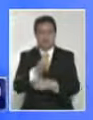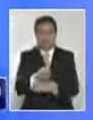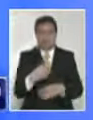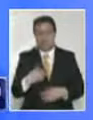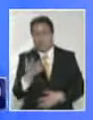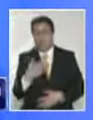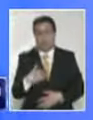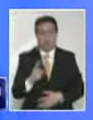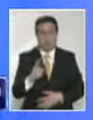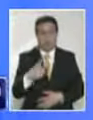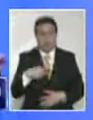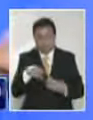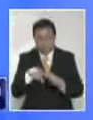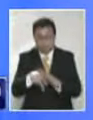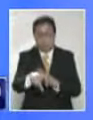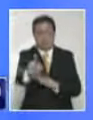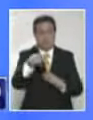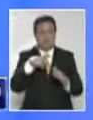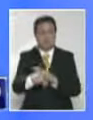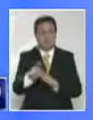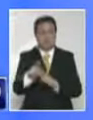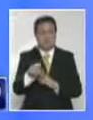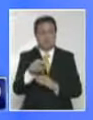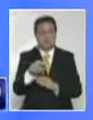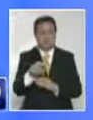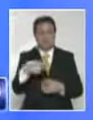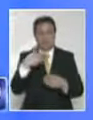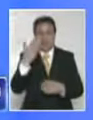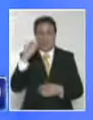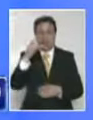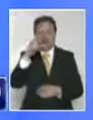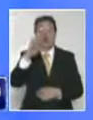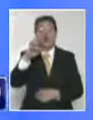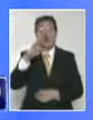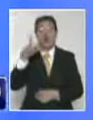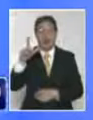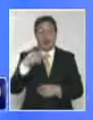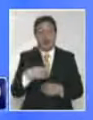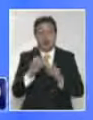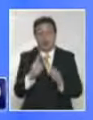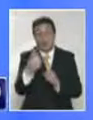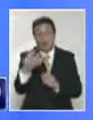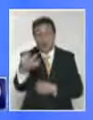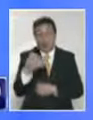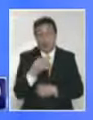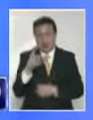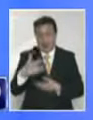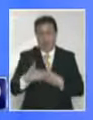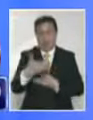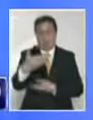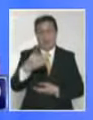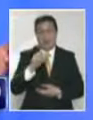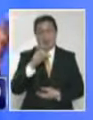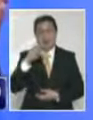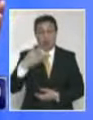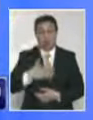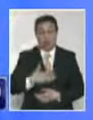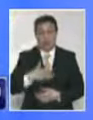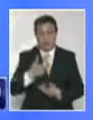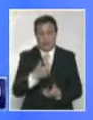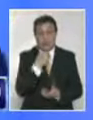a los guardias de carabineros. Y cuando salió le dije, que era coronel, ¿sabes? Porque el coronel le dije, por Dios, ¿me puede contar el Mercurio? No, no, me dijo, pero tuvo